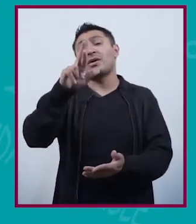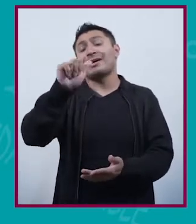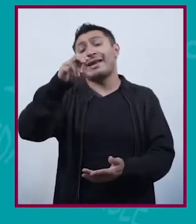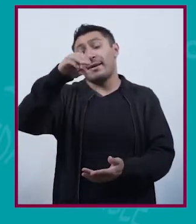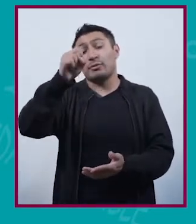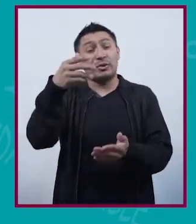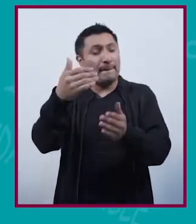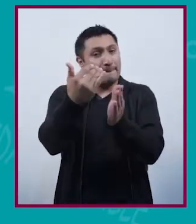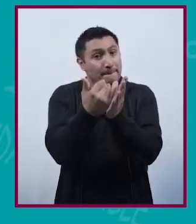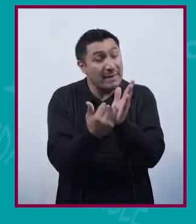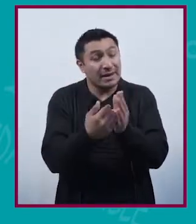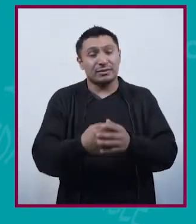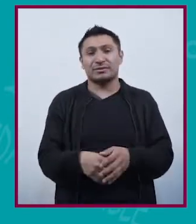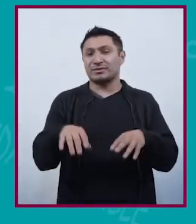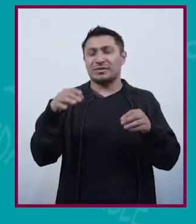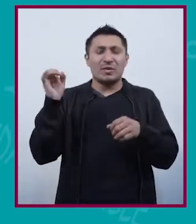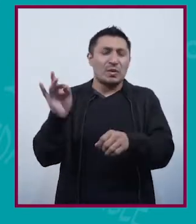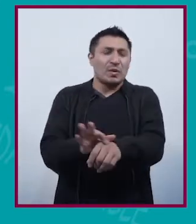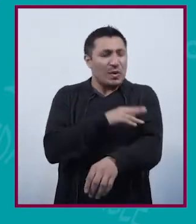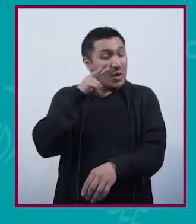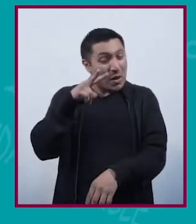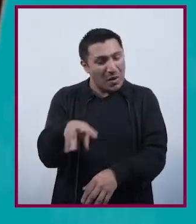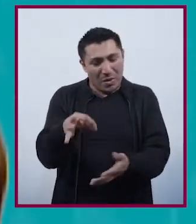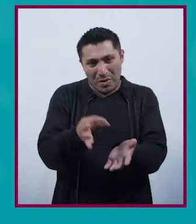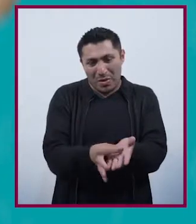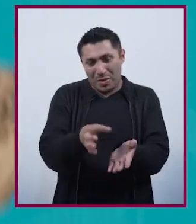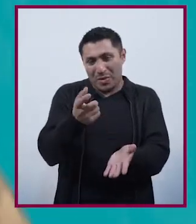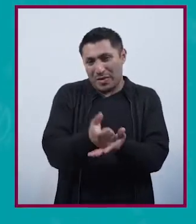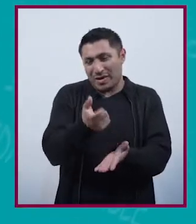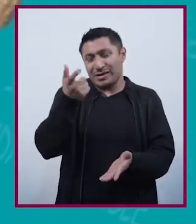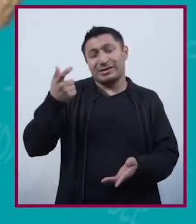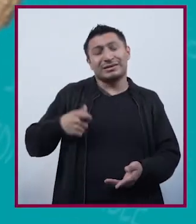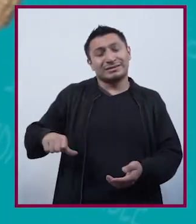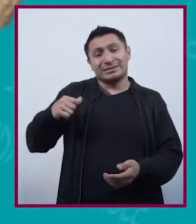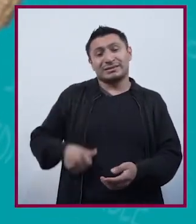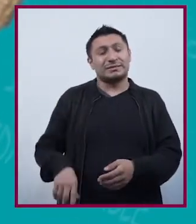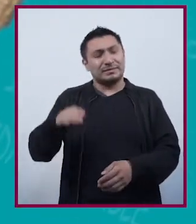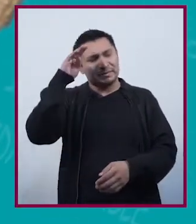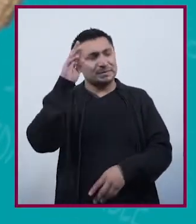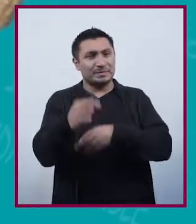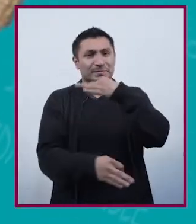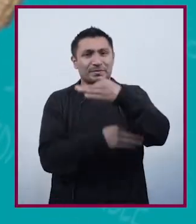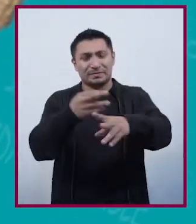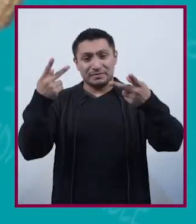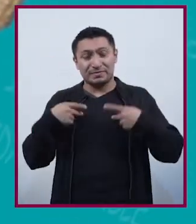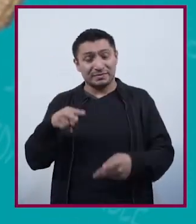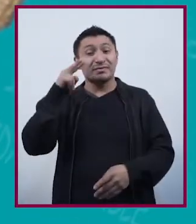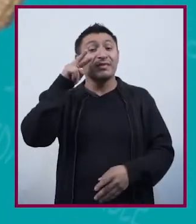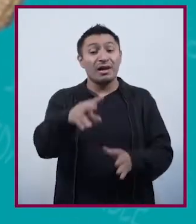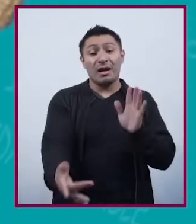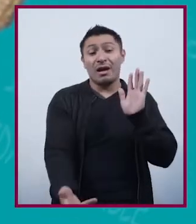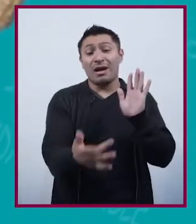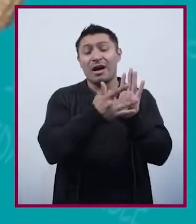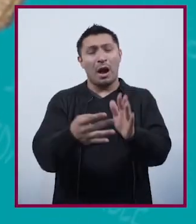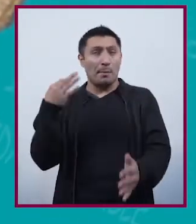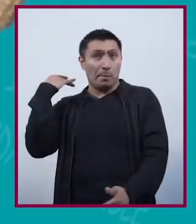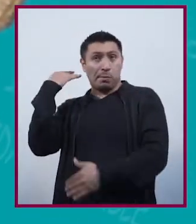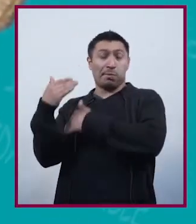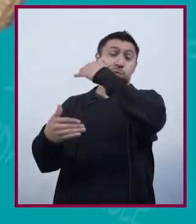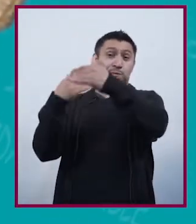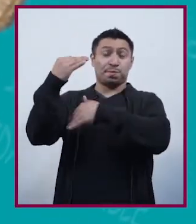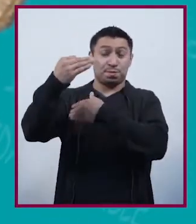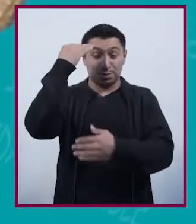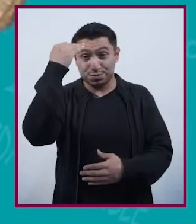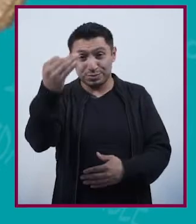gramos. Es muy emocionante apreciar una moneda antigua, pensar en toda la gente que ha tenido oportunidad de tocarla a lo largo